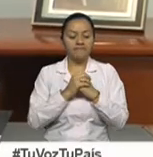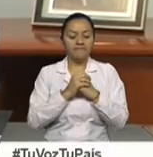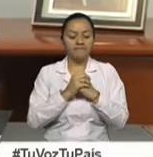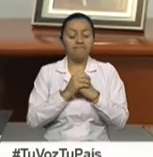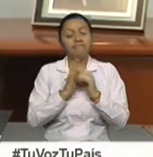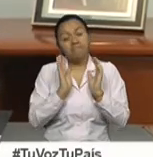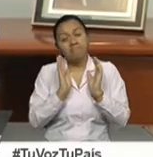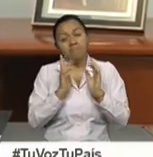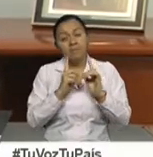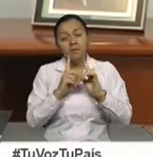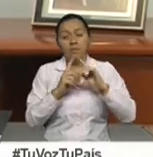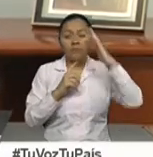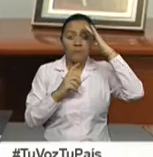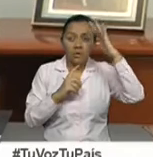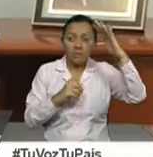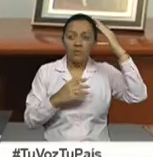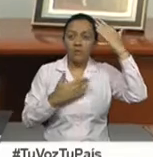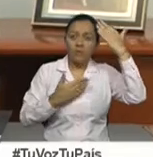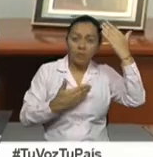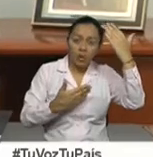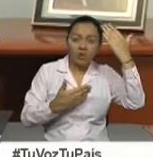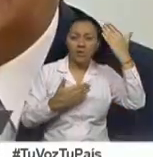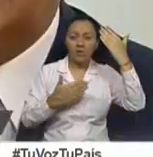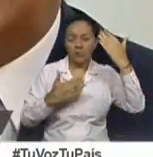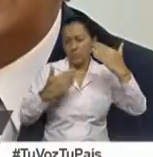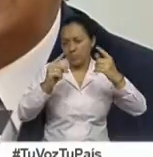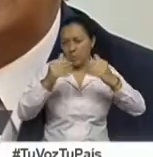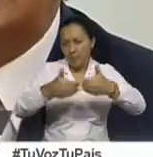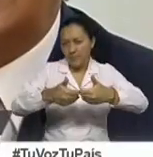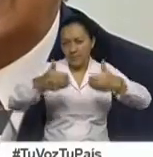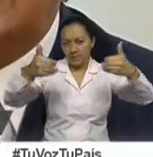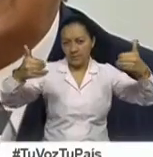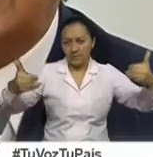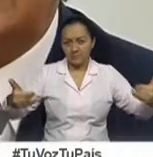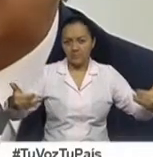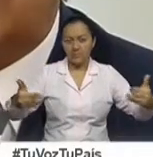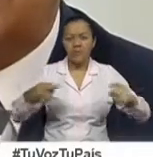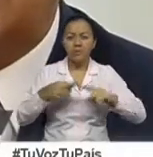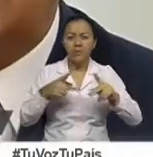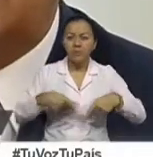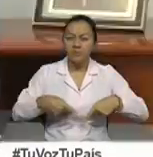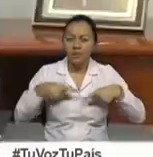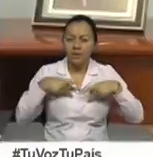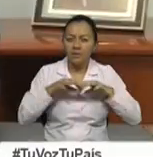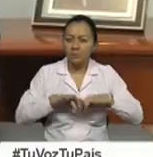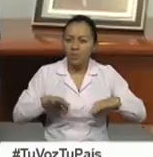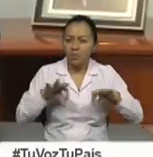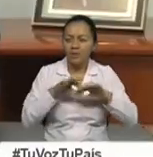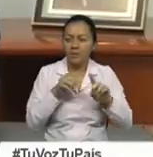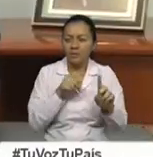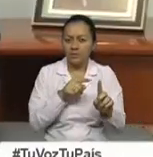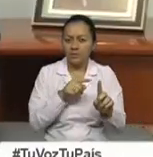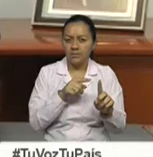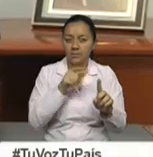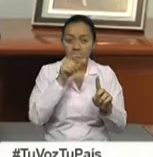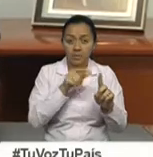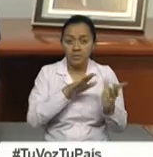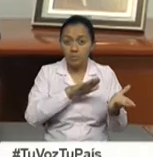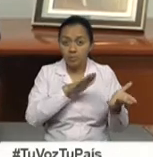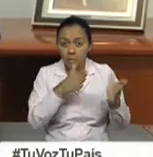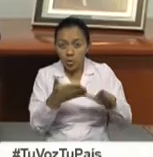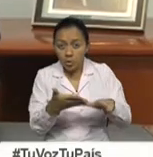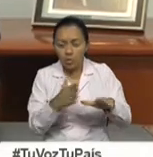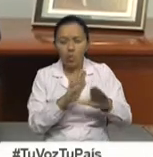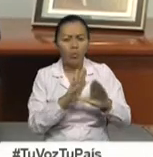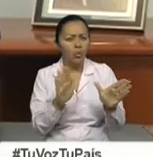derecho, por encima de cualquier postura ideológico-política, la vida es sagrada e intocable. La muerte de seres humanos es un hecho que